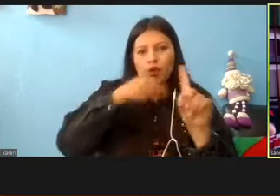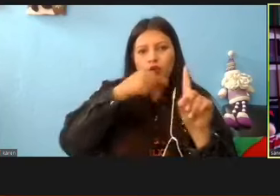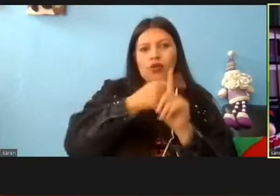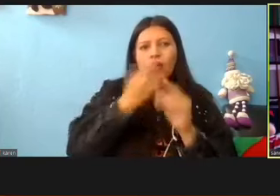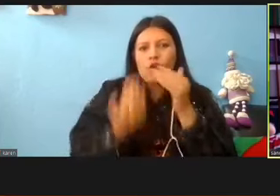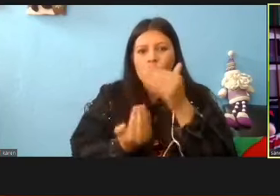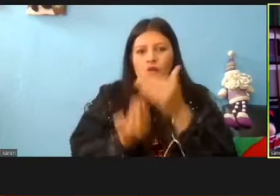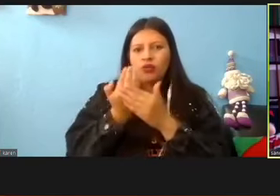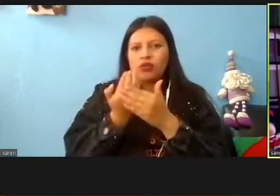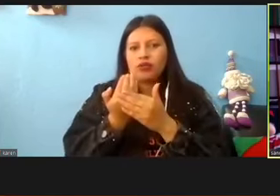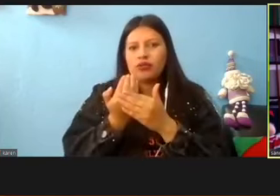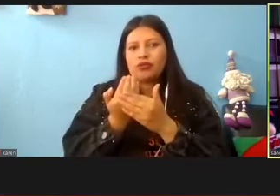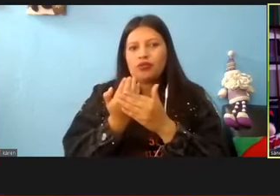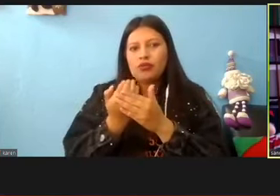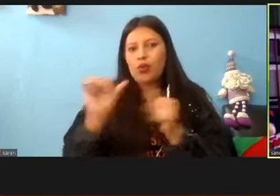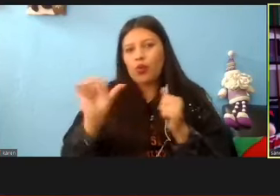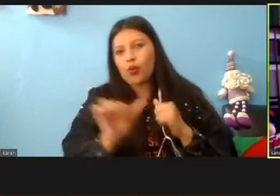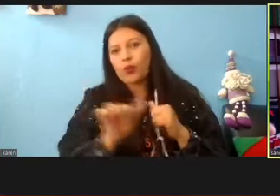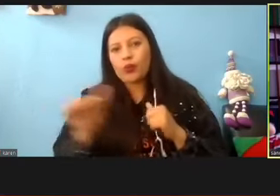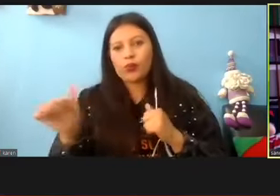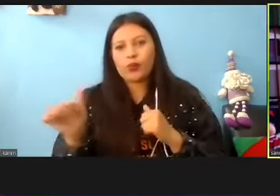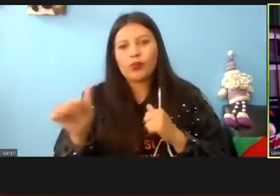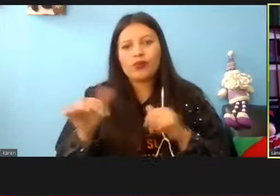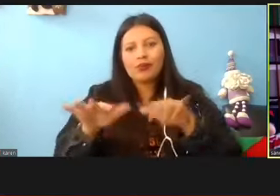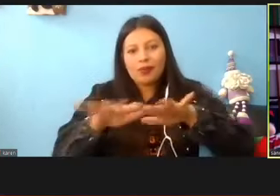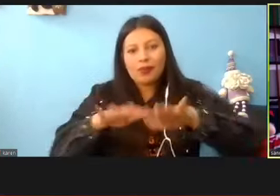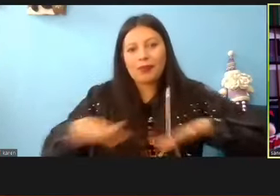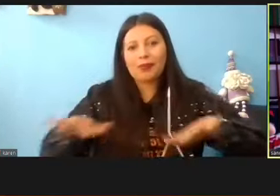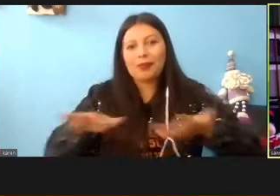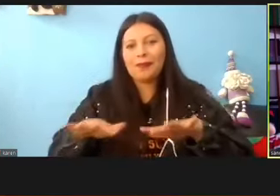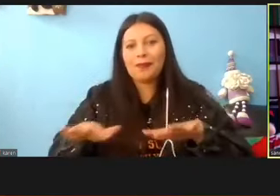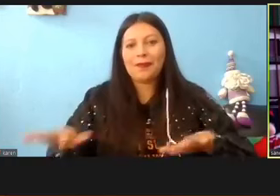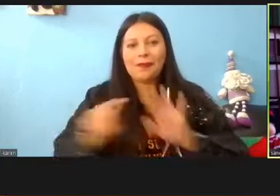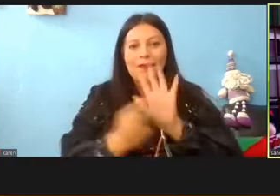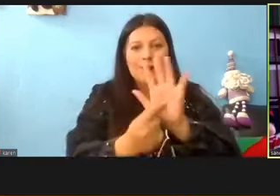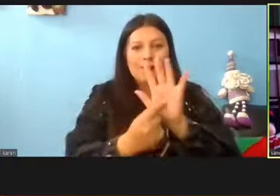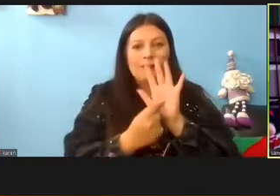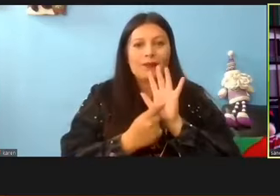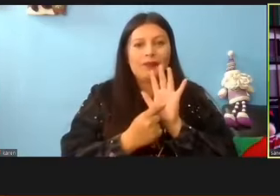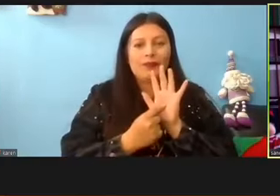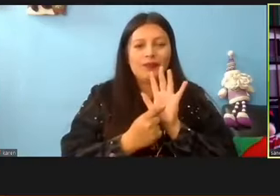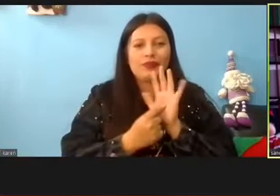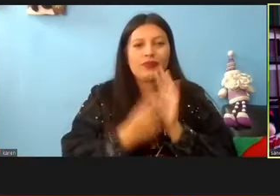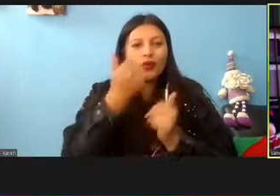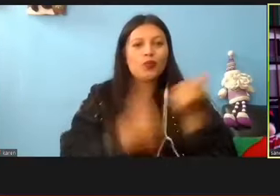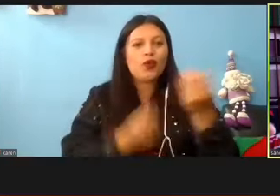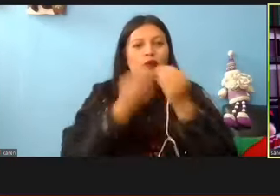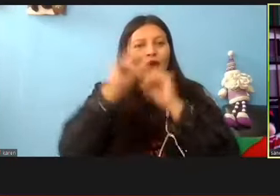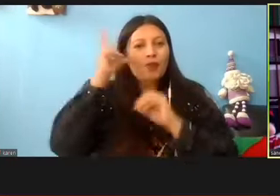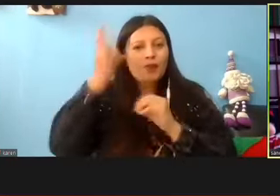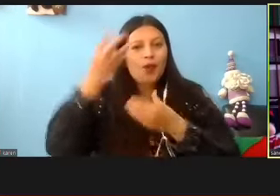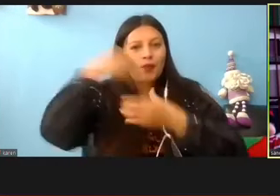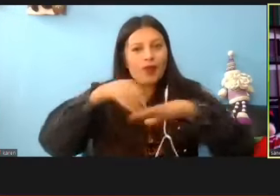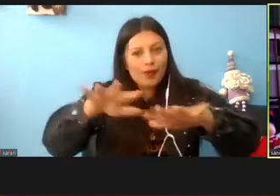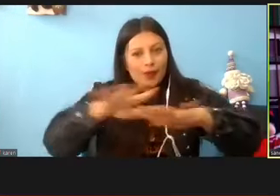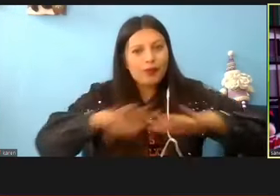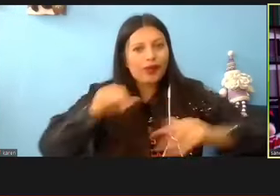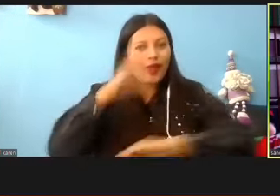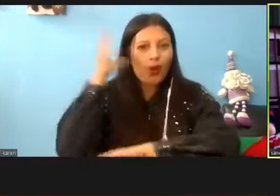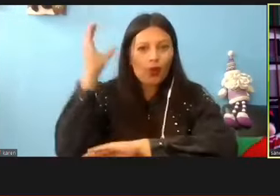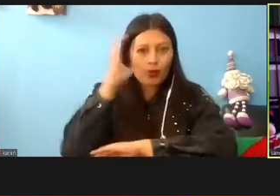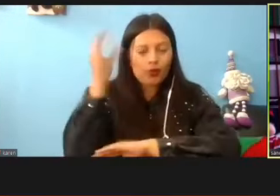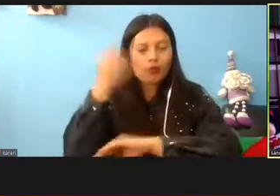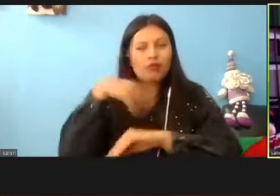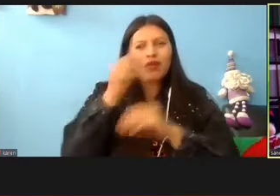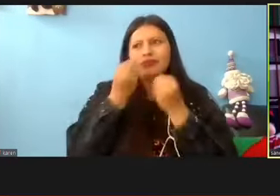iniciativa. Y otro ámbito, digamos, que muestra cuál es la dimensión que tiene este campo en el país, es la